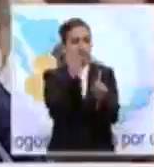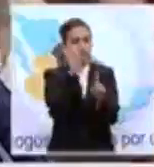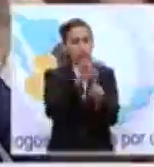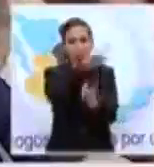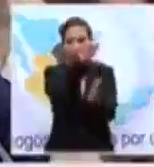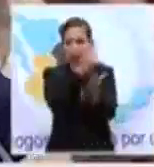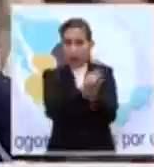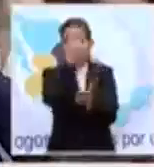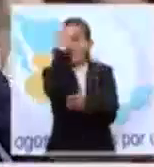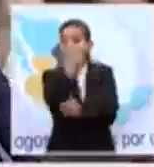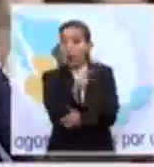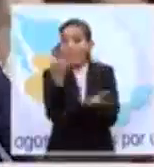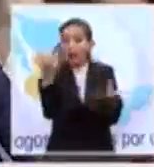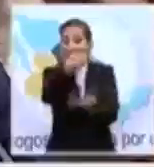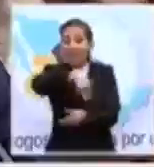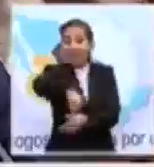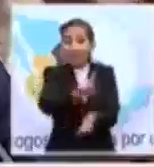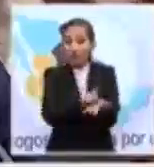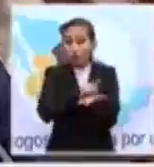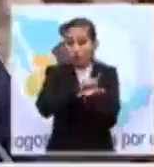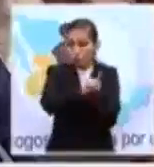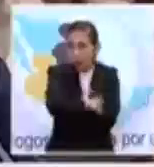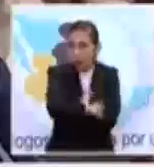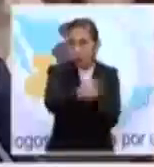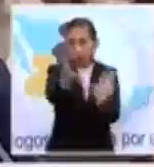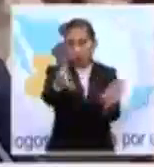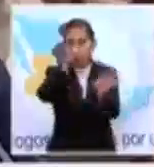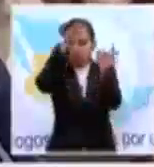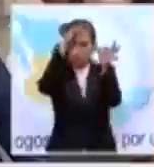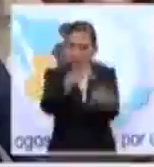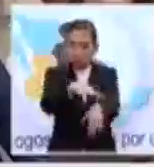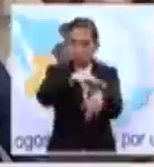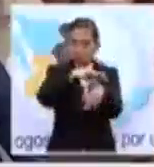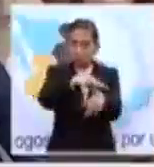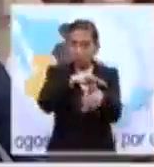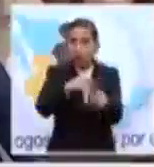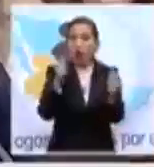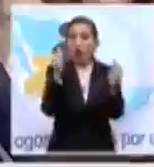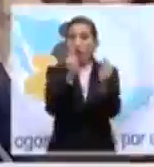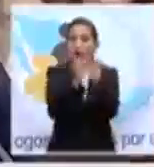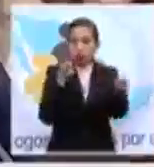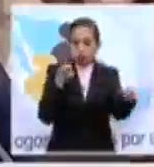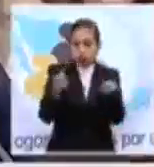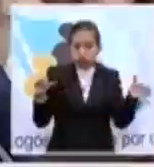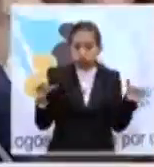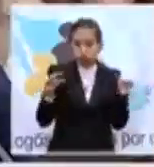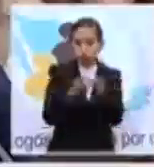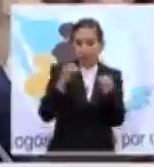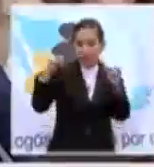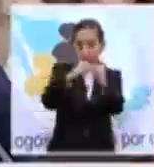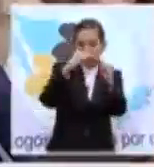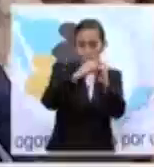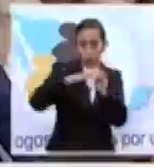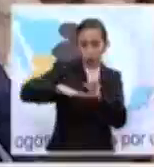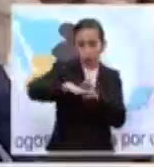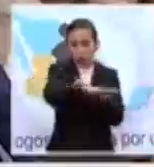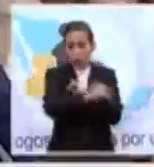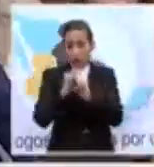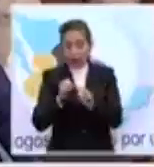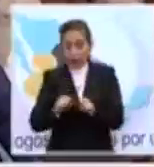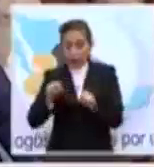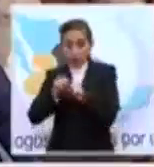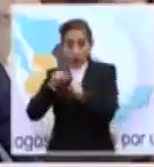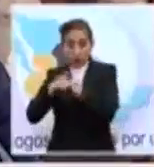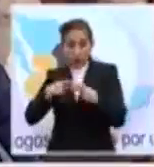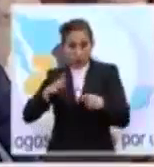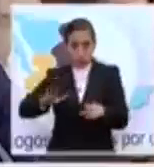jurídico para hacer que estos derechos sean una realidad a través de la coordinación con nuestras instituciones y la sociedad